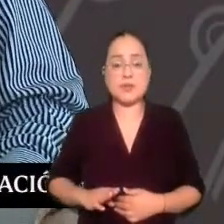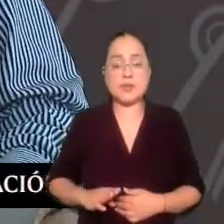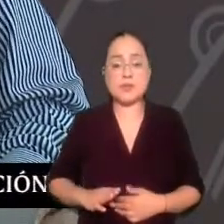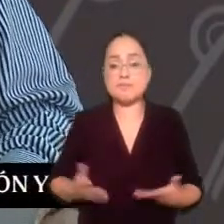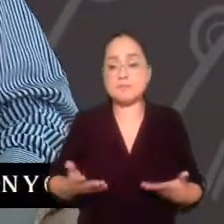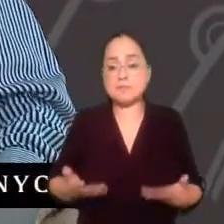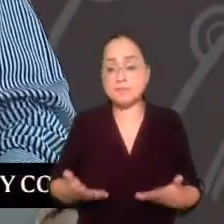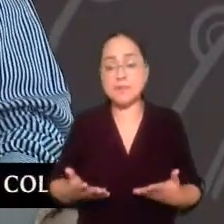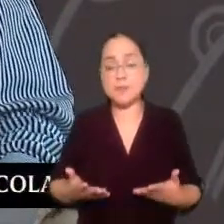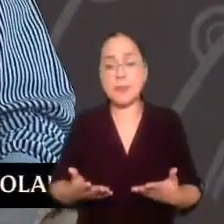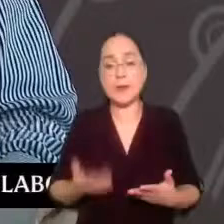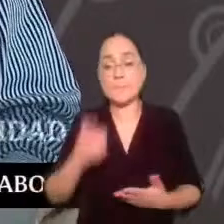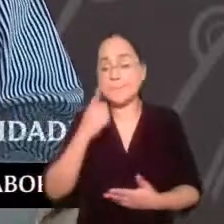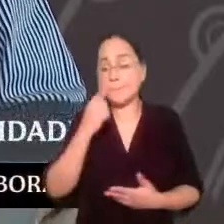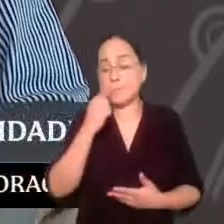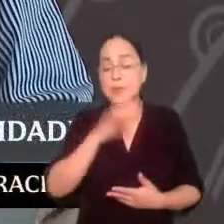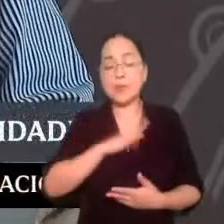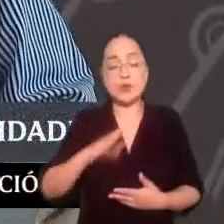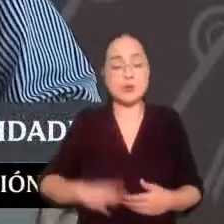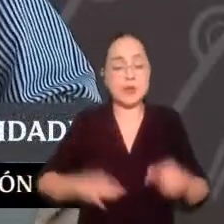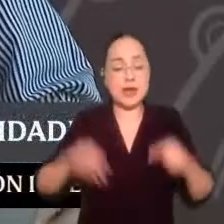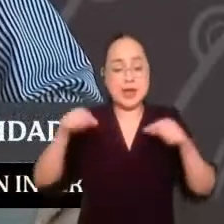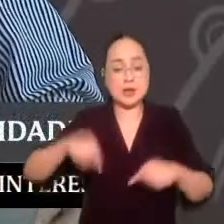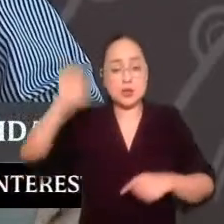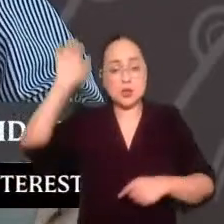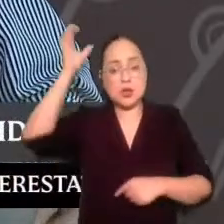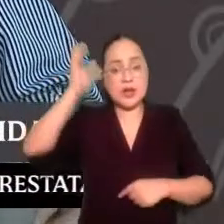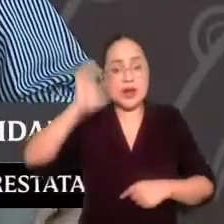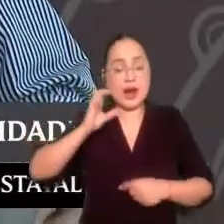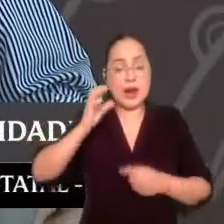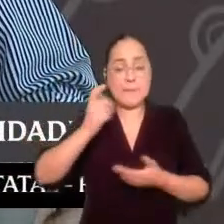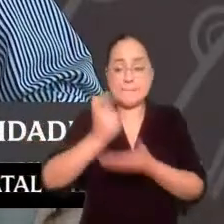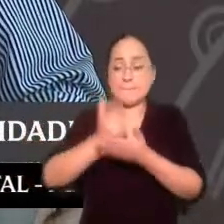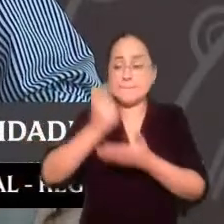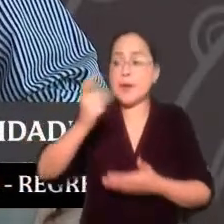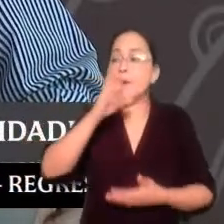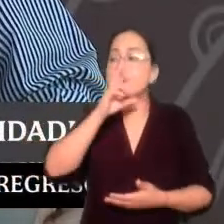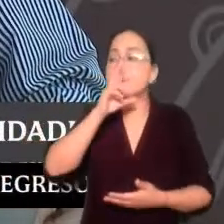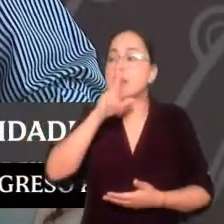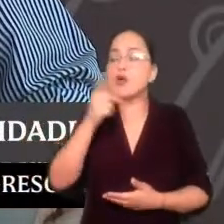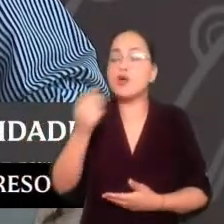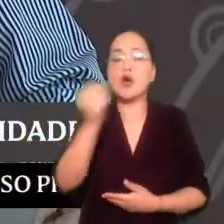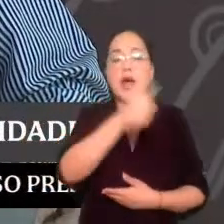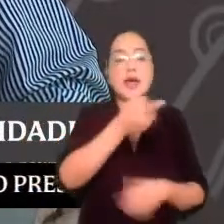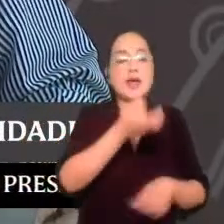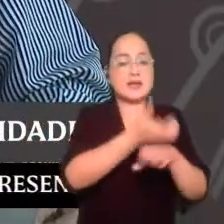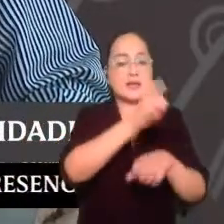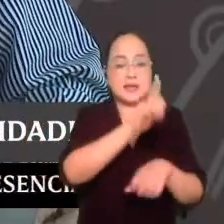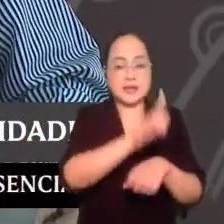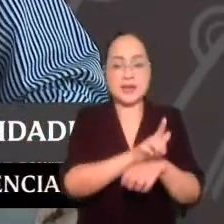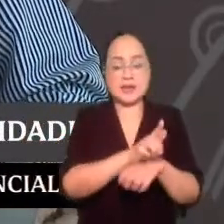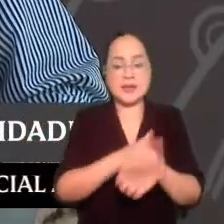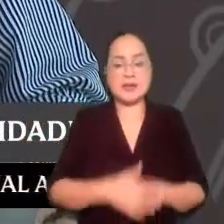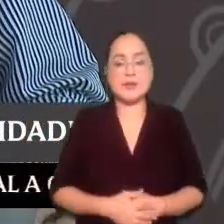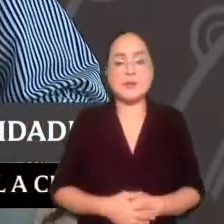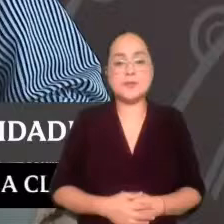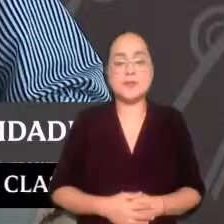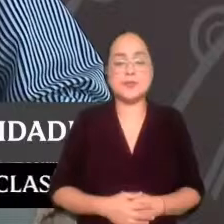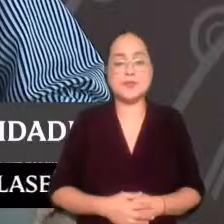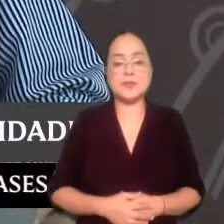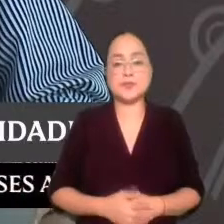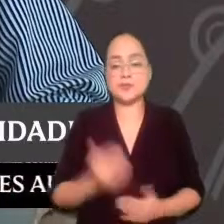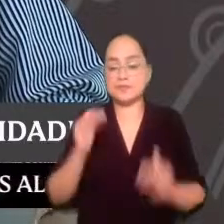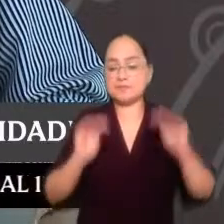los policías municipales de Culiacán ganan más que los policías estatales. Sí hay mucha